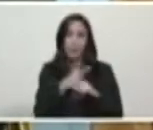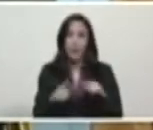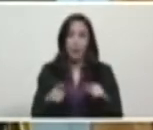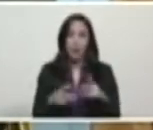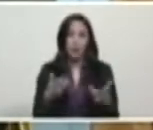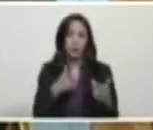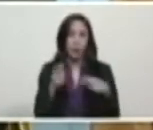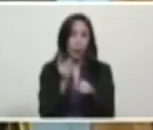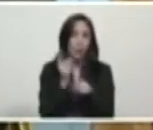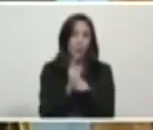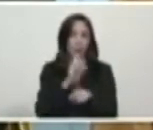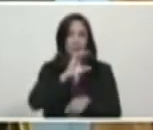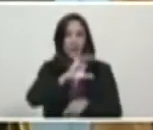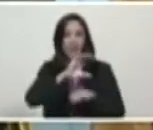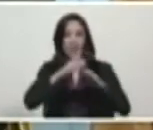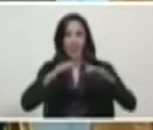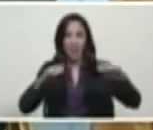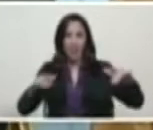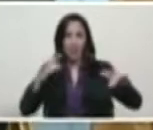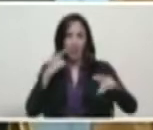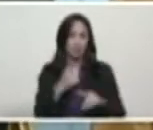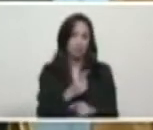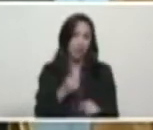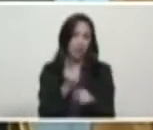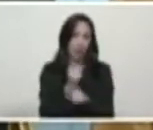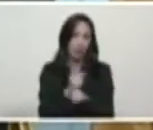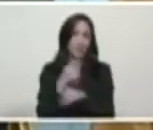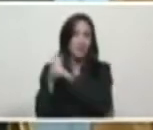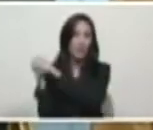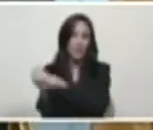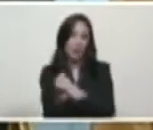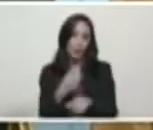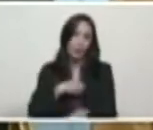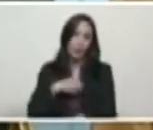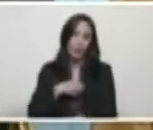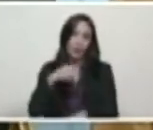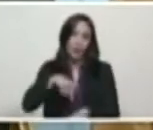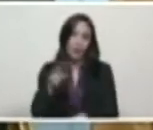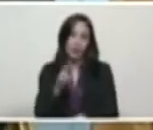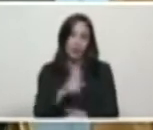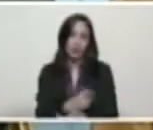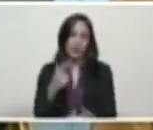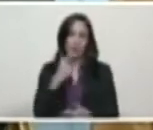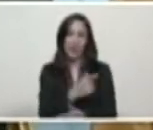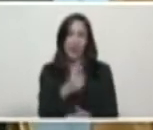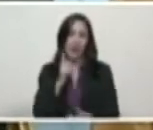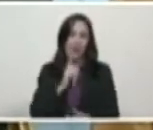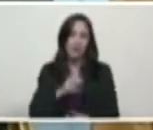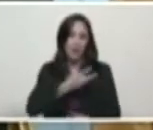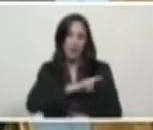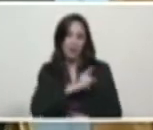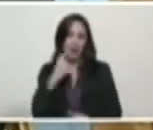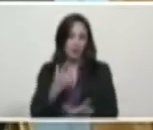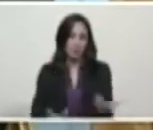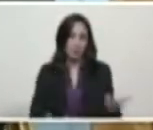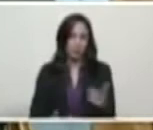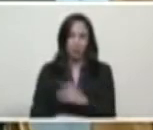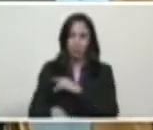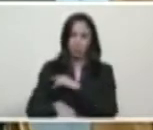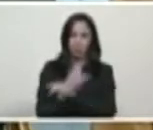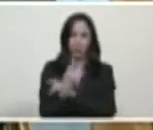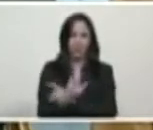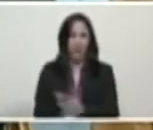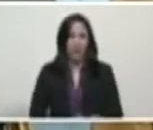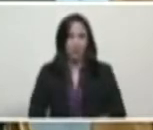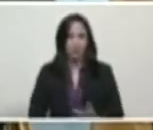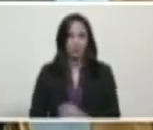la Serie del Caribe. Es una jugada sucia, así se lo digo a la Confederación de Béisbol del Caribe. Ustedes son unos sucios, le han quitado